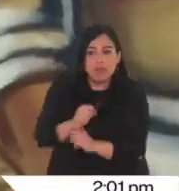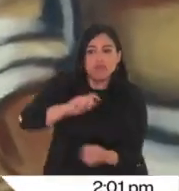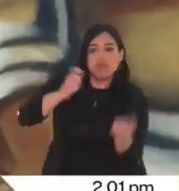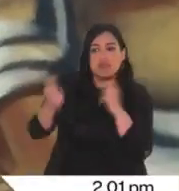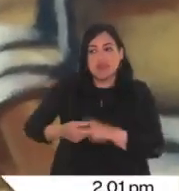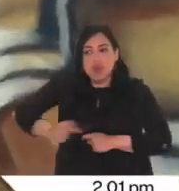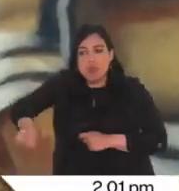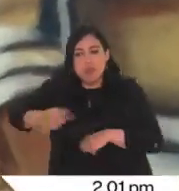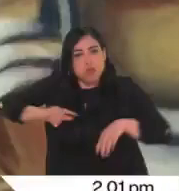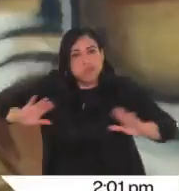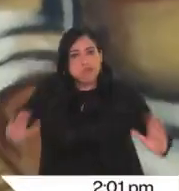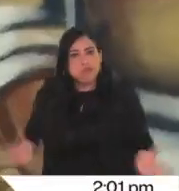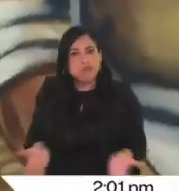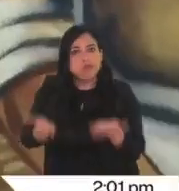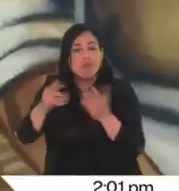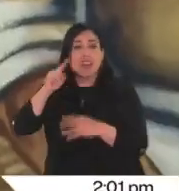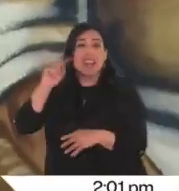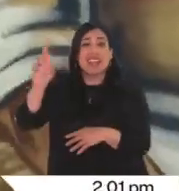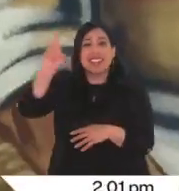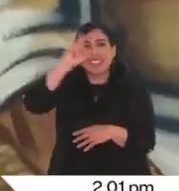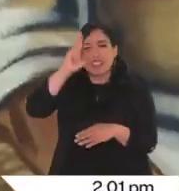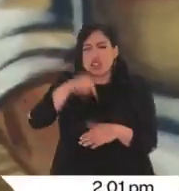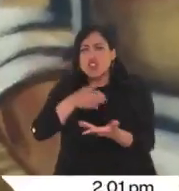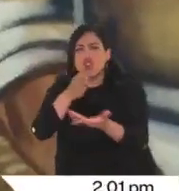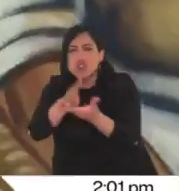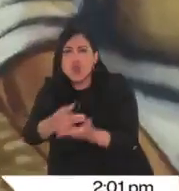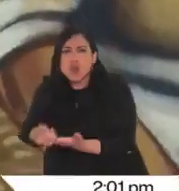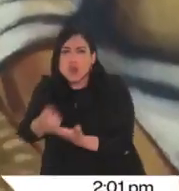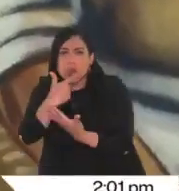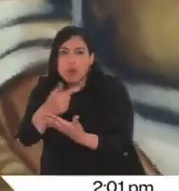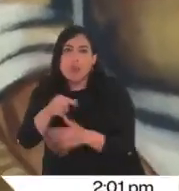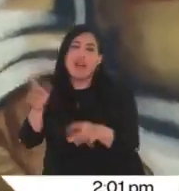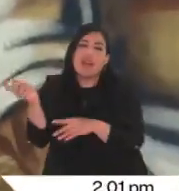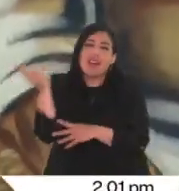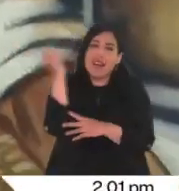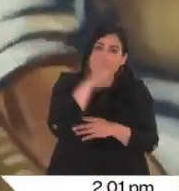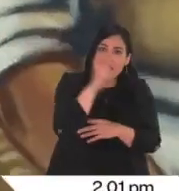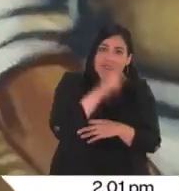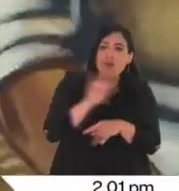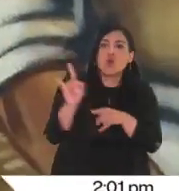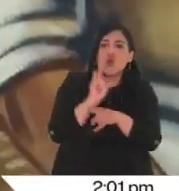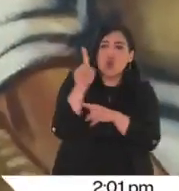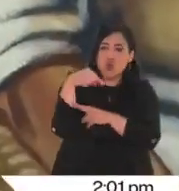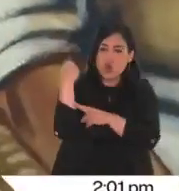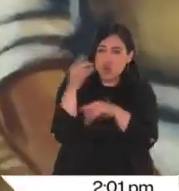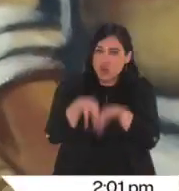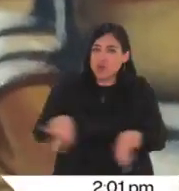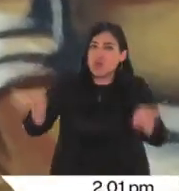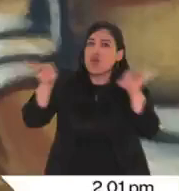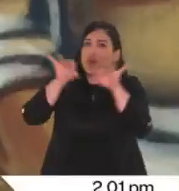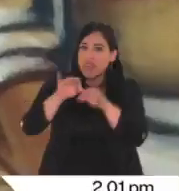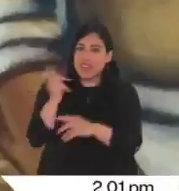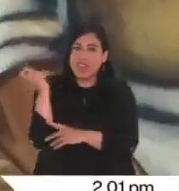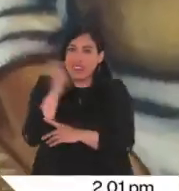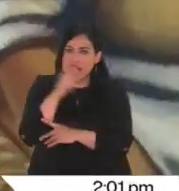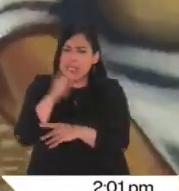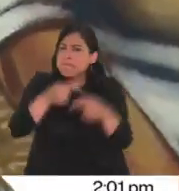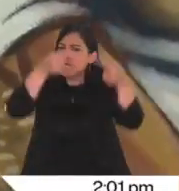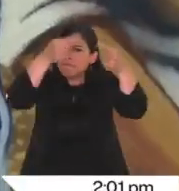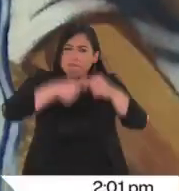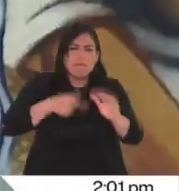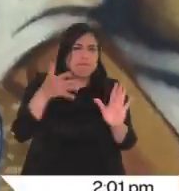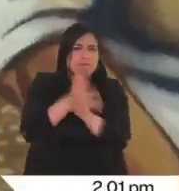la primera razón para buscar tratamiento es el uso de cada vez Y entonces por eso Bueno hay impactos diferentes